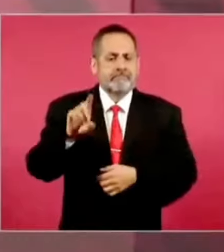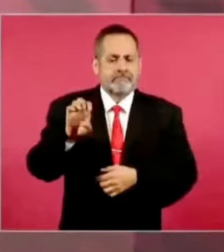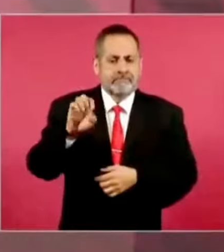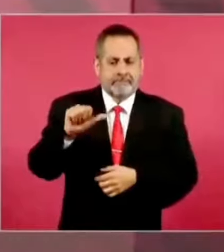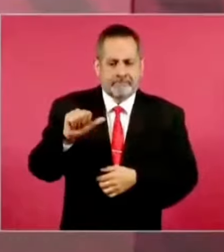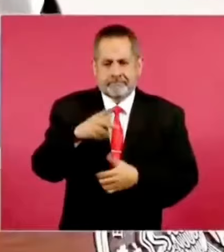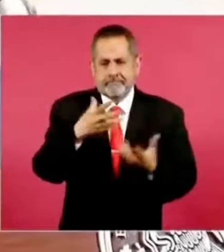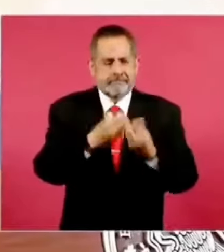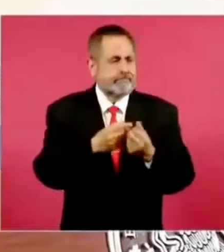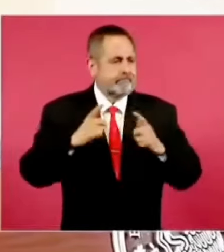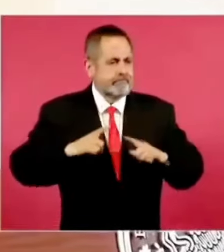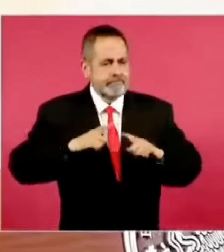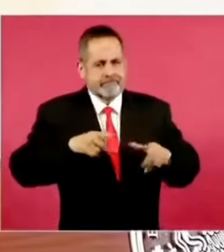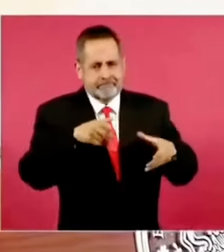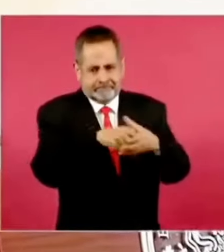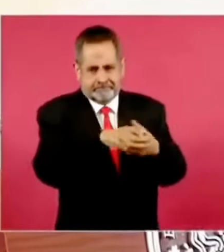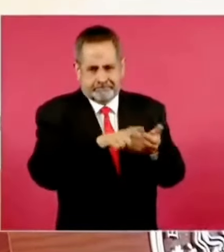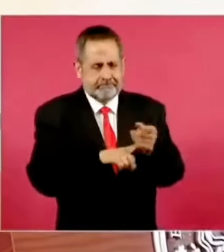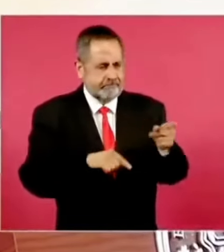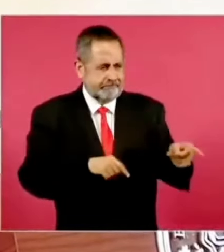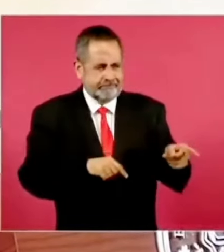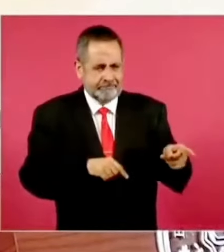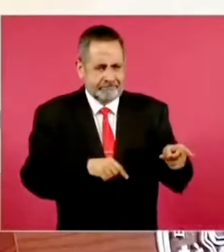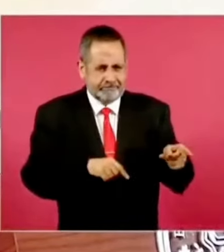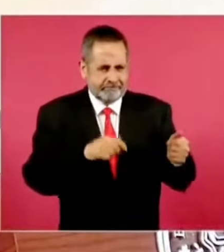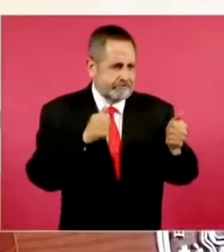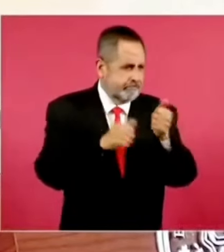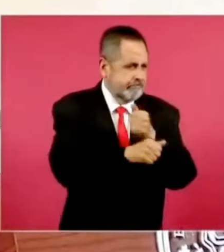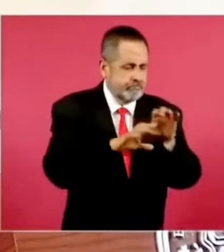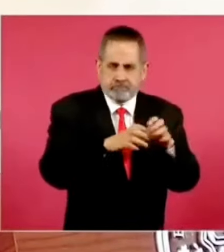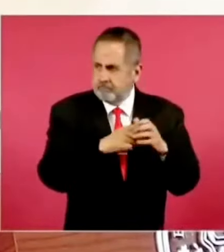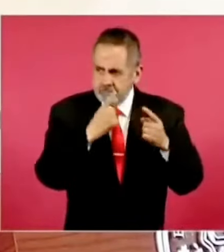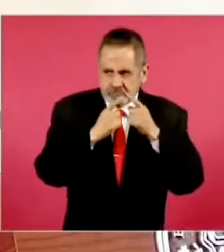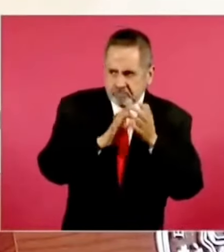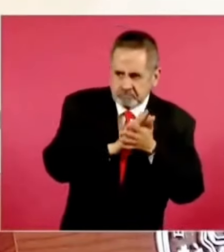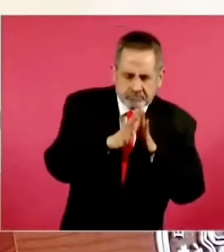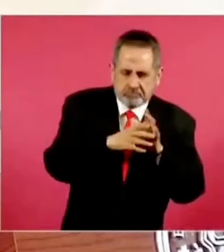metidos en esos sótanos del